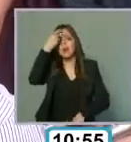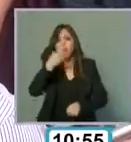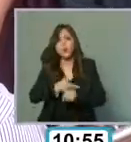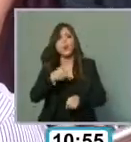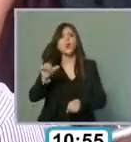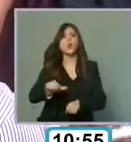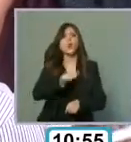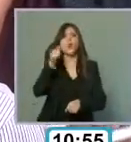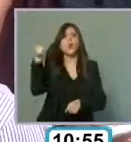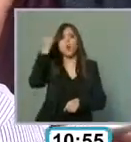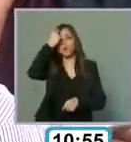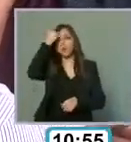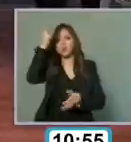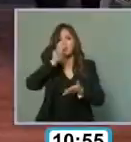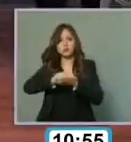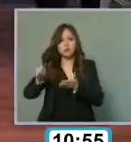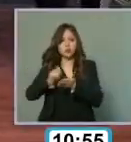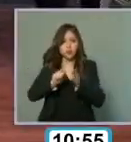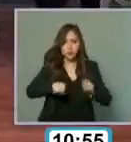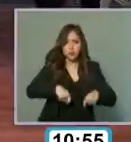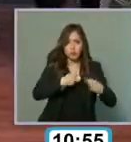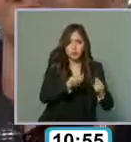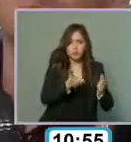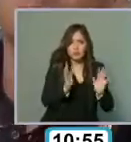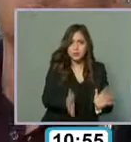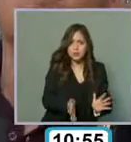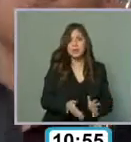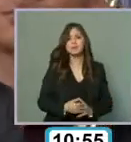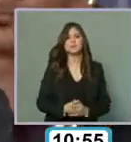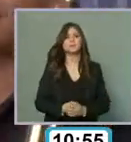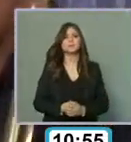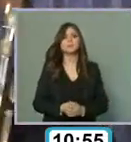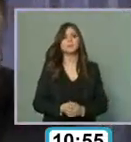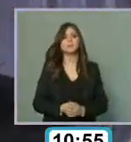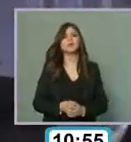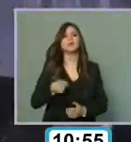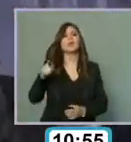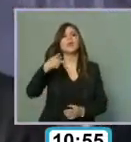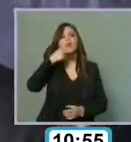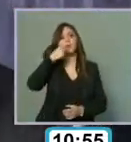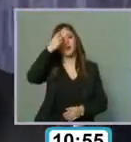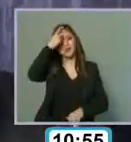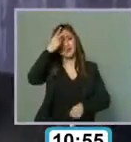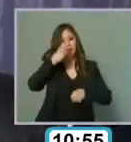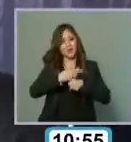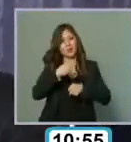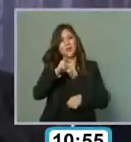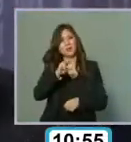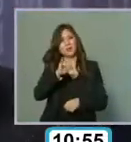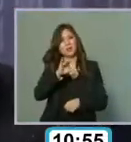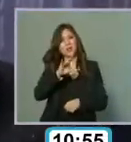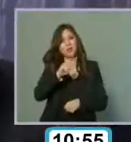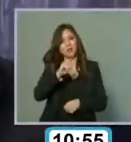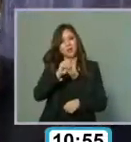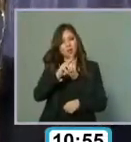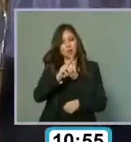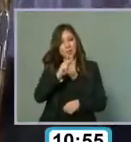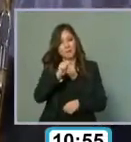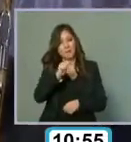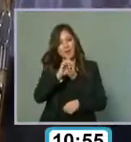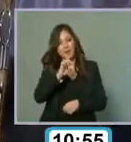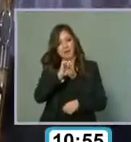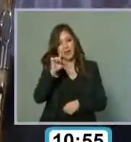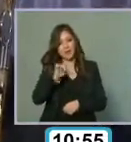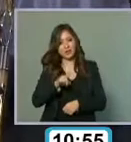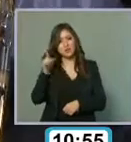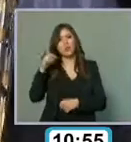compositor popular? Fíjate que ahorita el maestro que tenemos, el director musical, el señor Víctor Páez, un trompetista que duró bastantes años